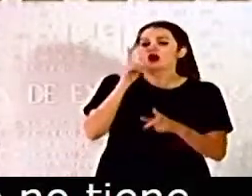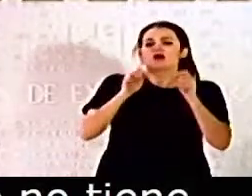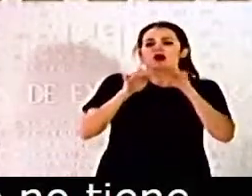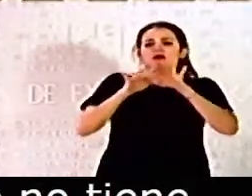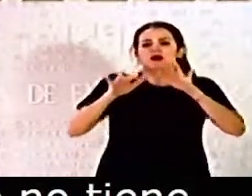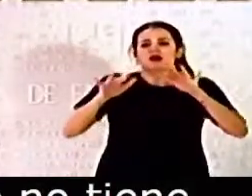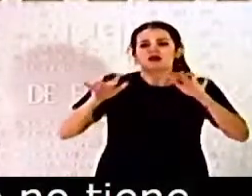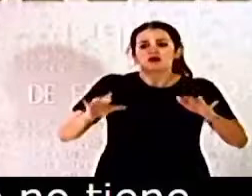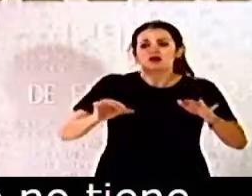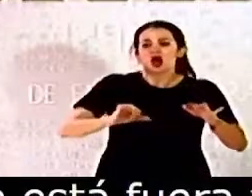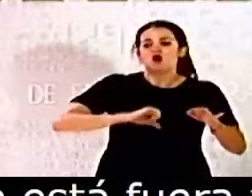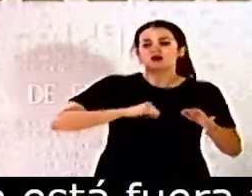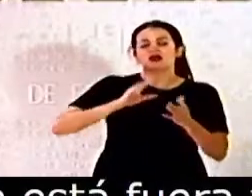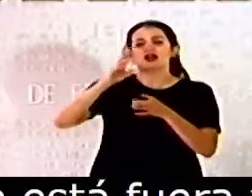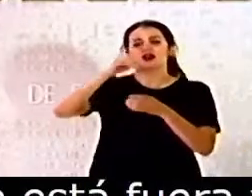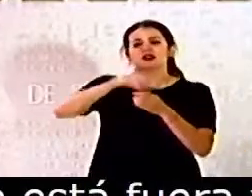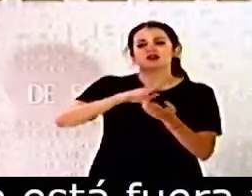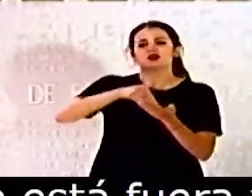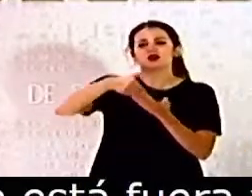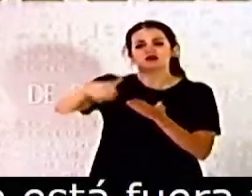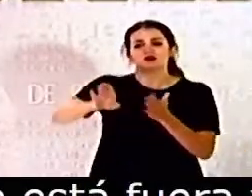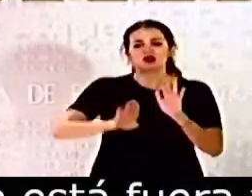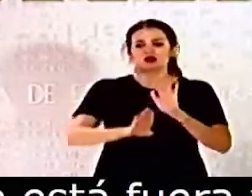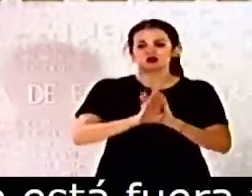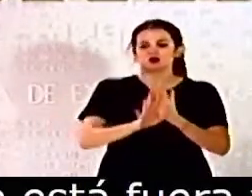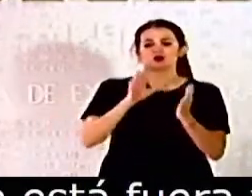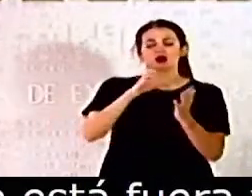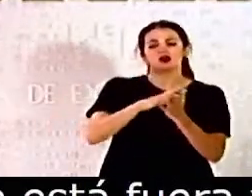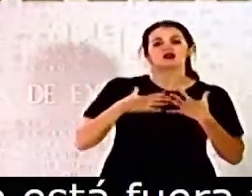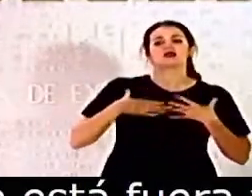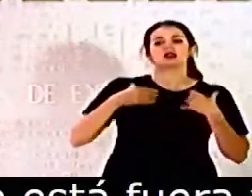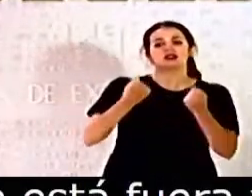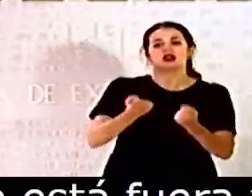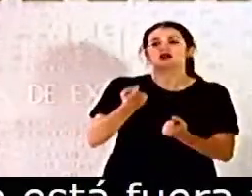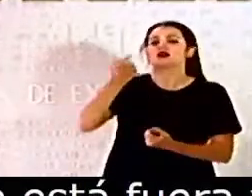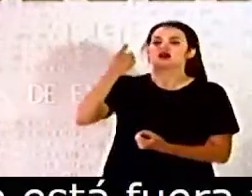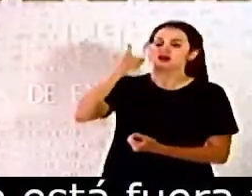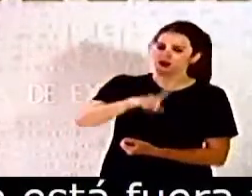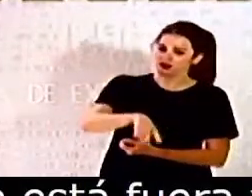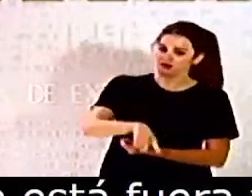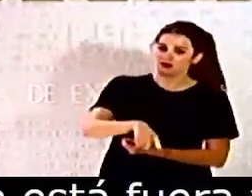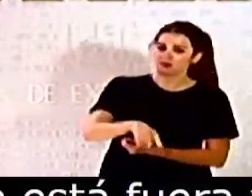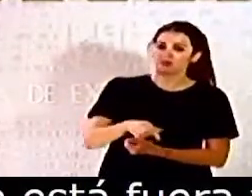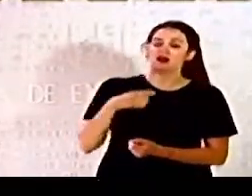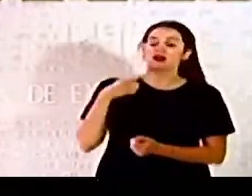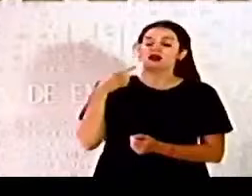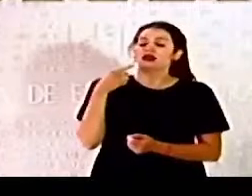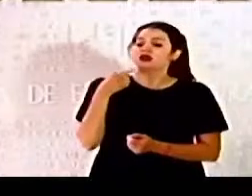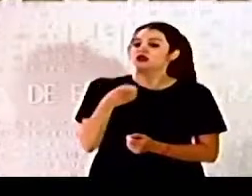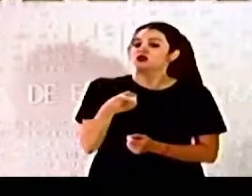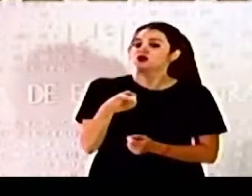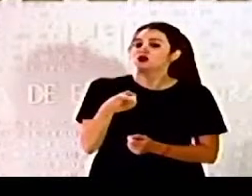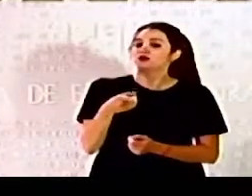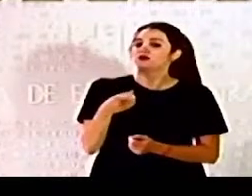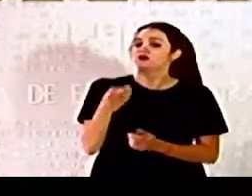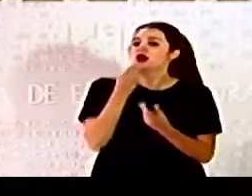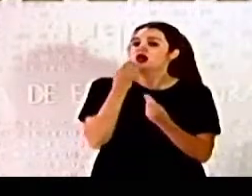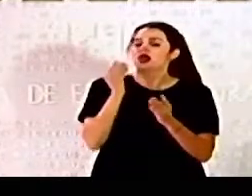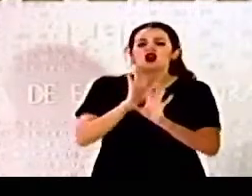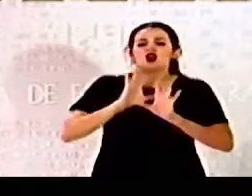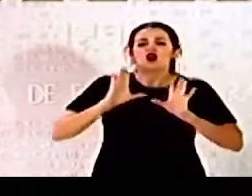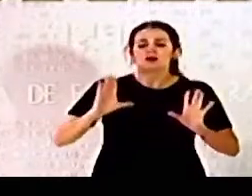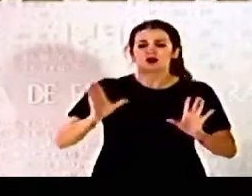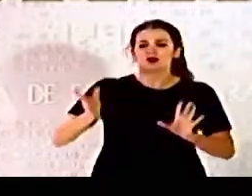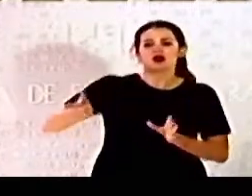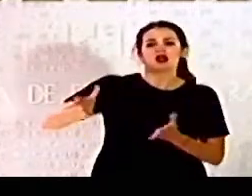hospitales, fuera y dentro de los centros sanitarios. Y yo creo que eso es lo mejor que podemos hacer